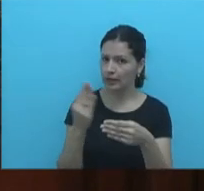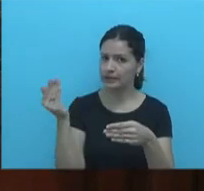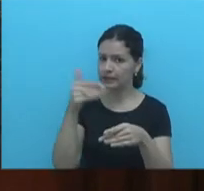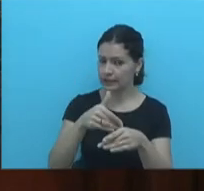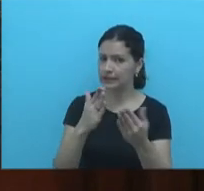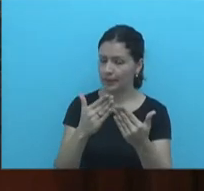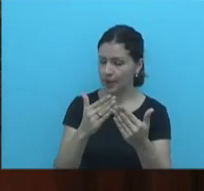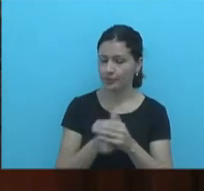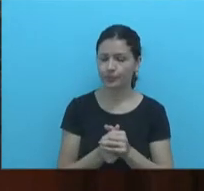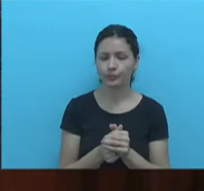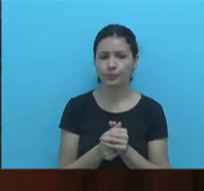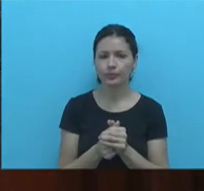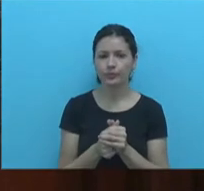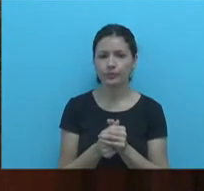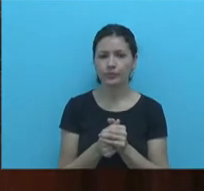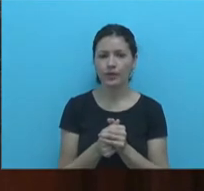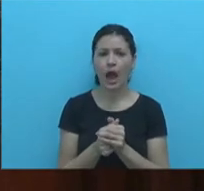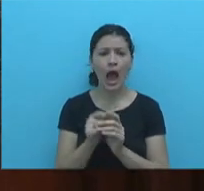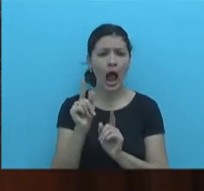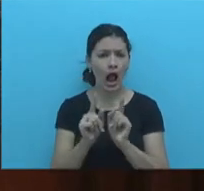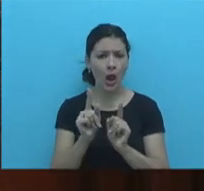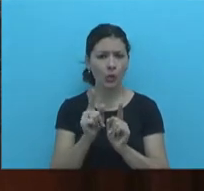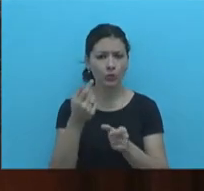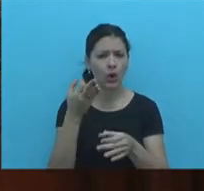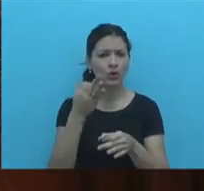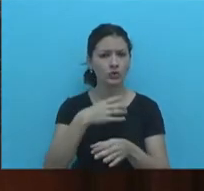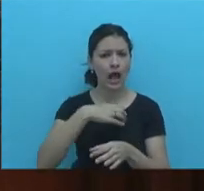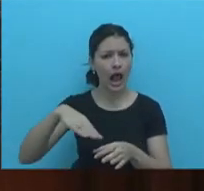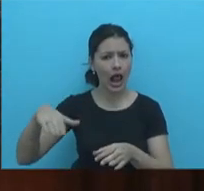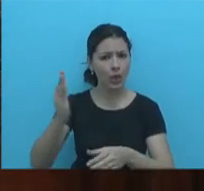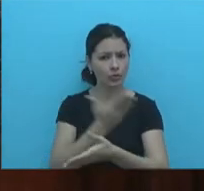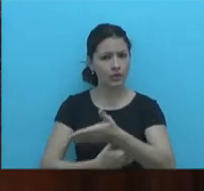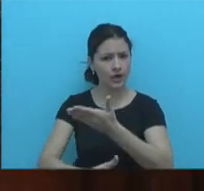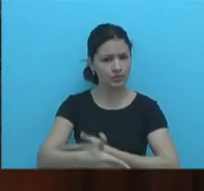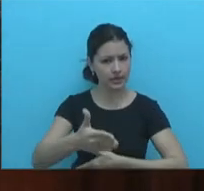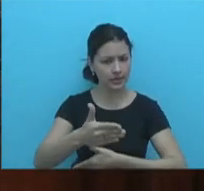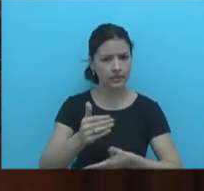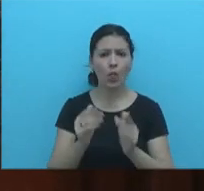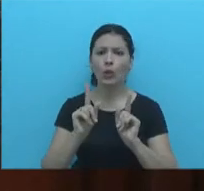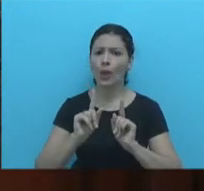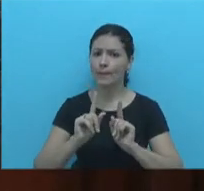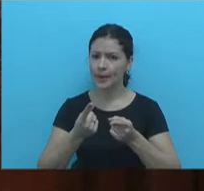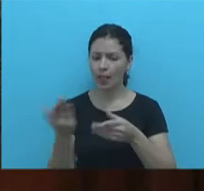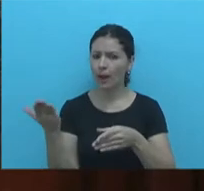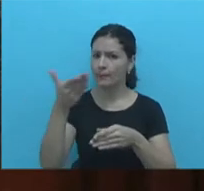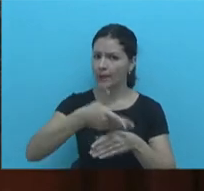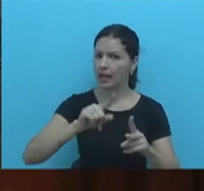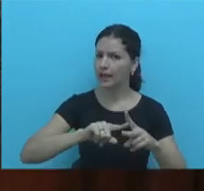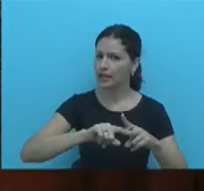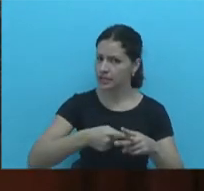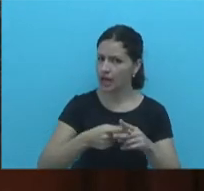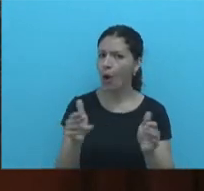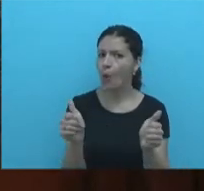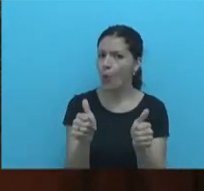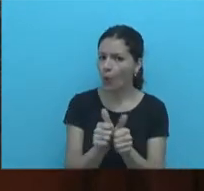están exentos los alumnos con discapacidades especiales, en dicho caso participarán del taller con un profesional integrador.